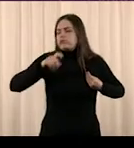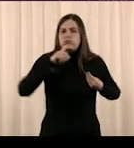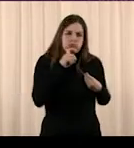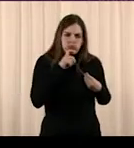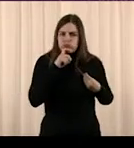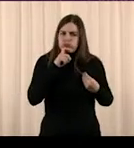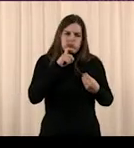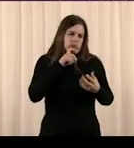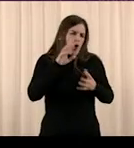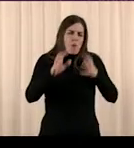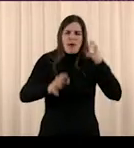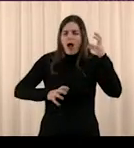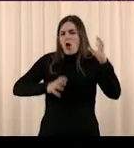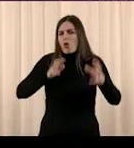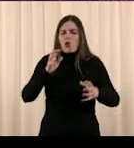complicada.